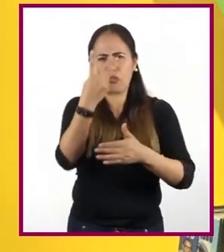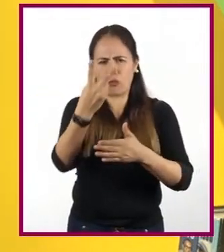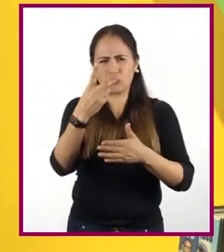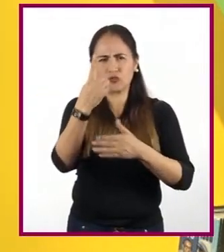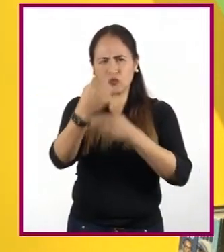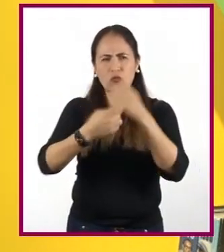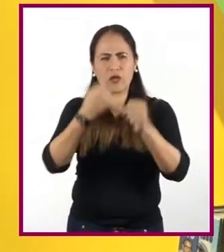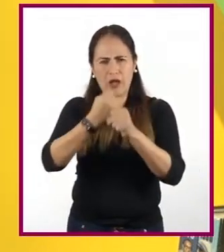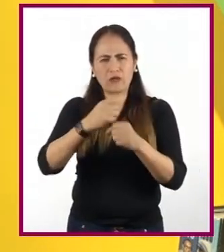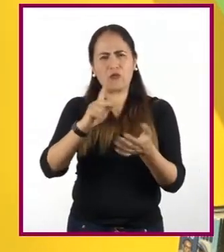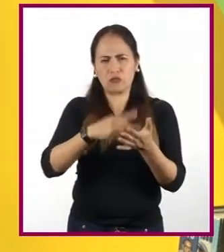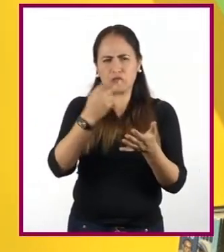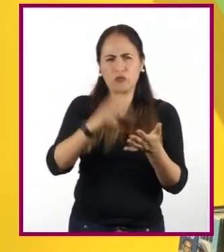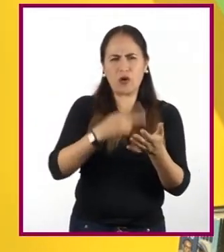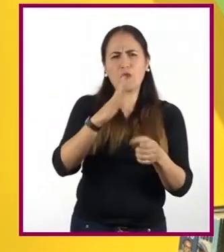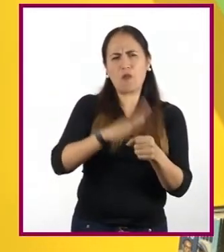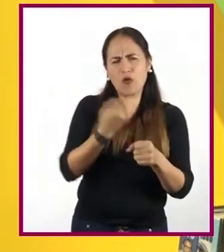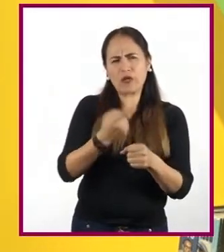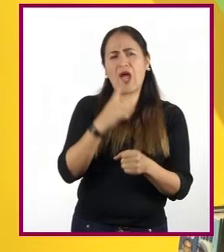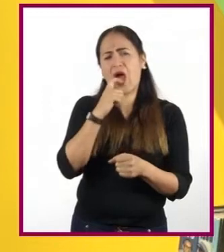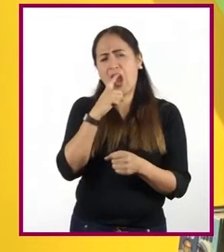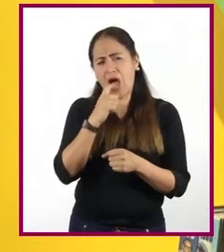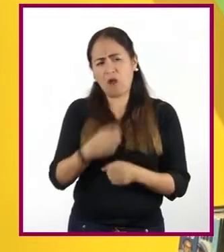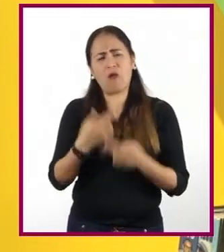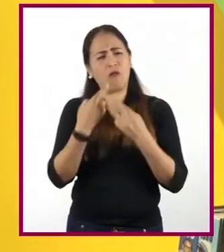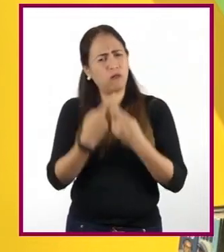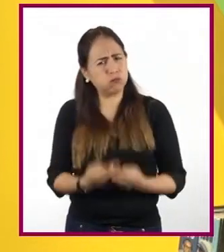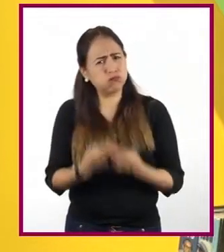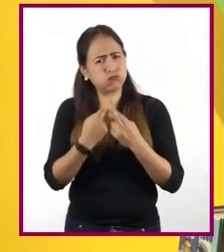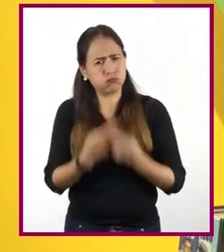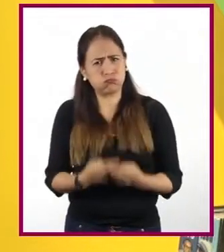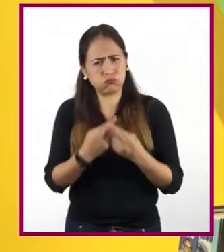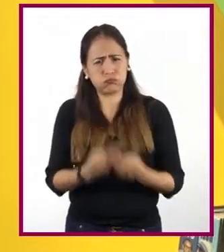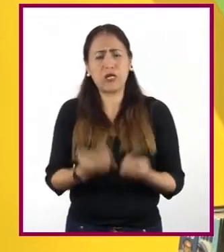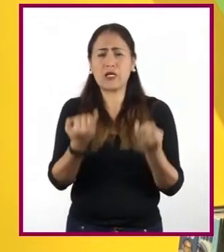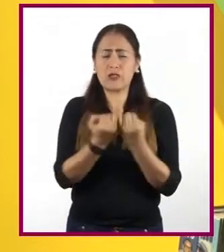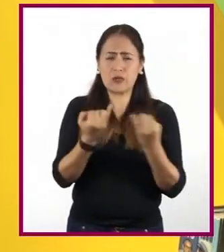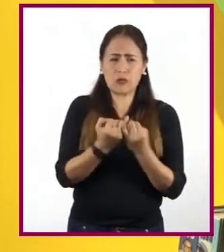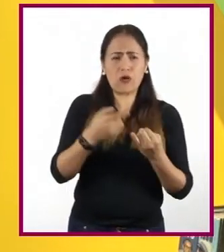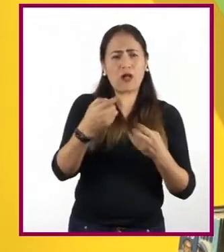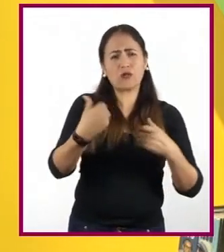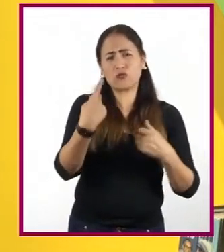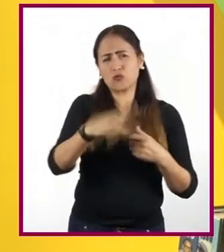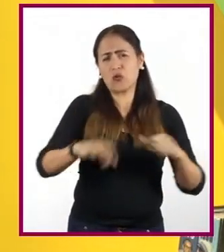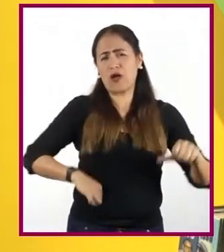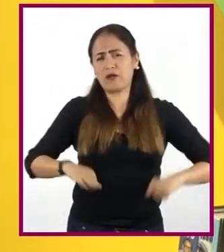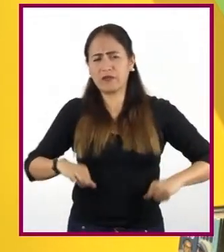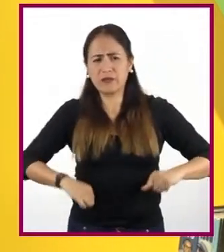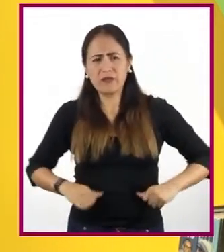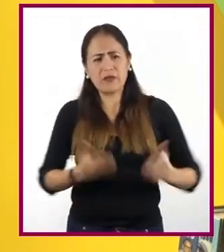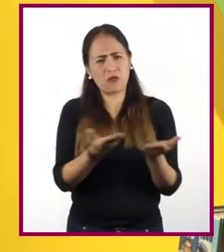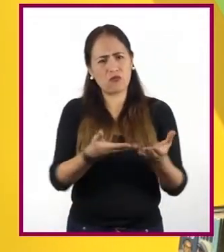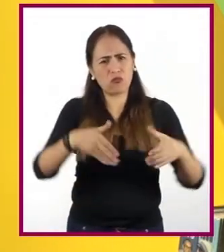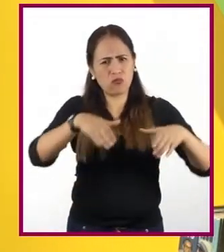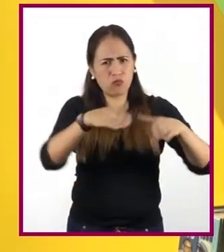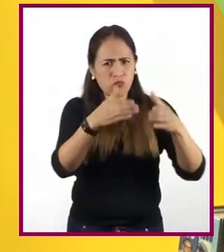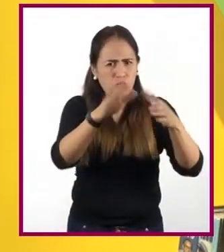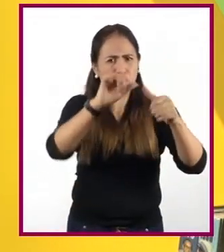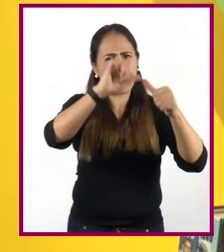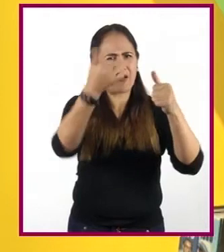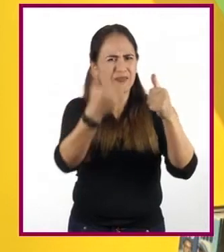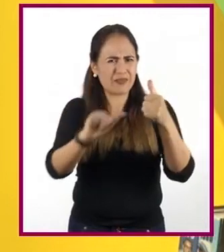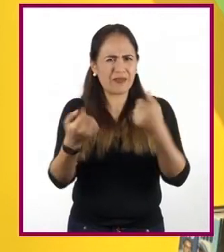agua. También se desarrolló una actividad importante de artesanía, alfarería y de intercambio con